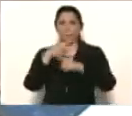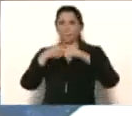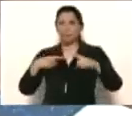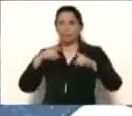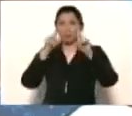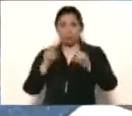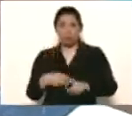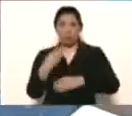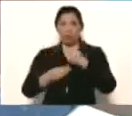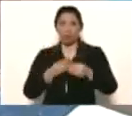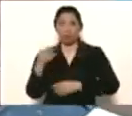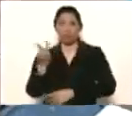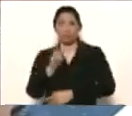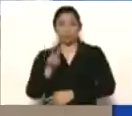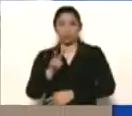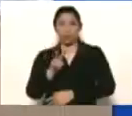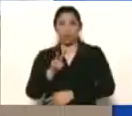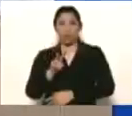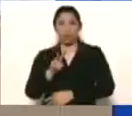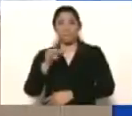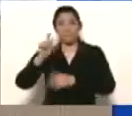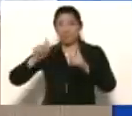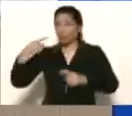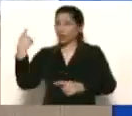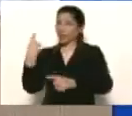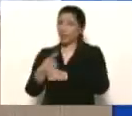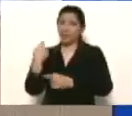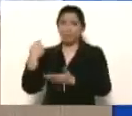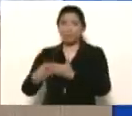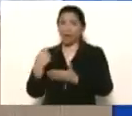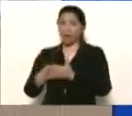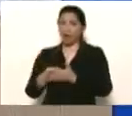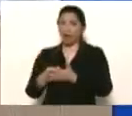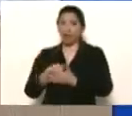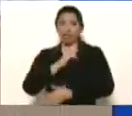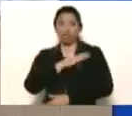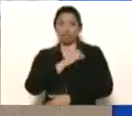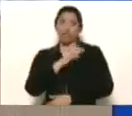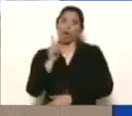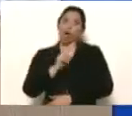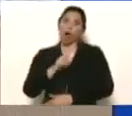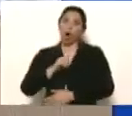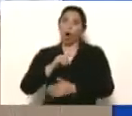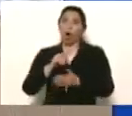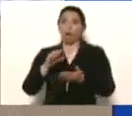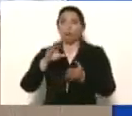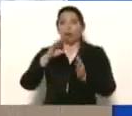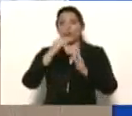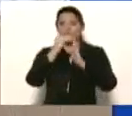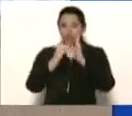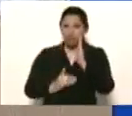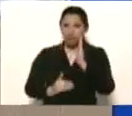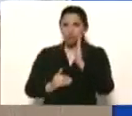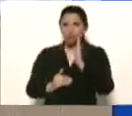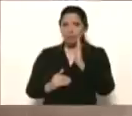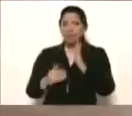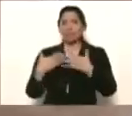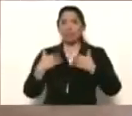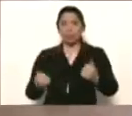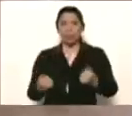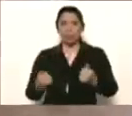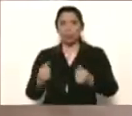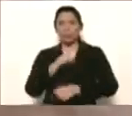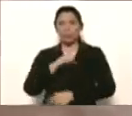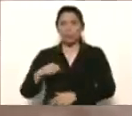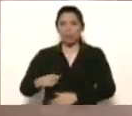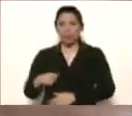son pruebas que las personas tienen que pagar o se los descuentan de sus seguros privados porque en chile se paga hasta el